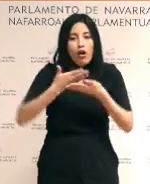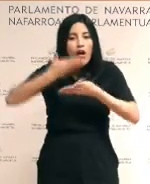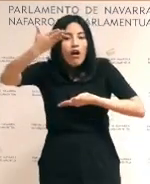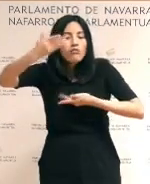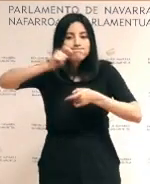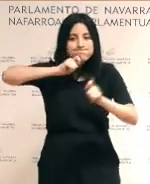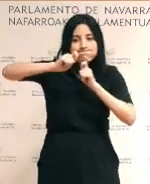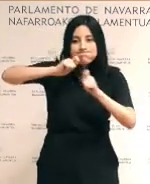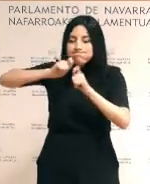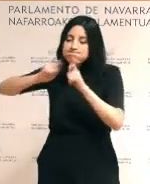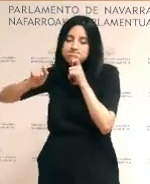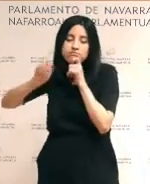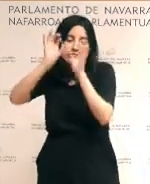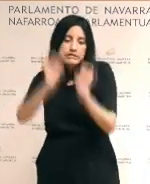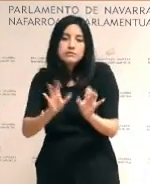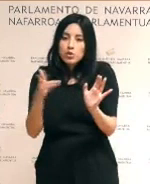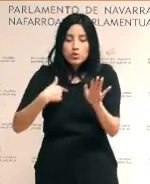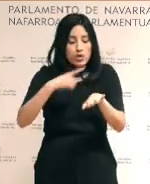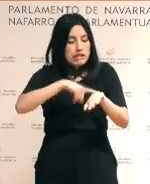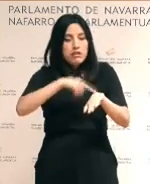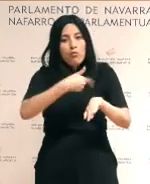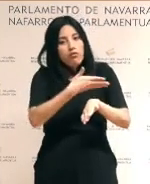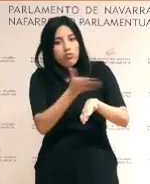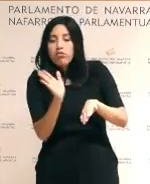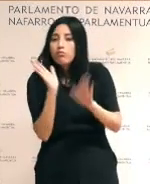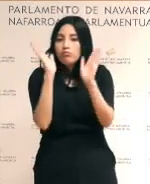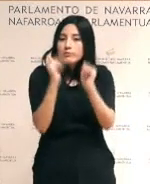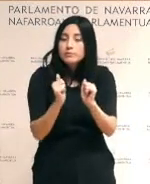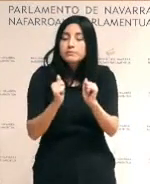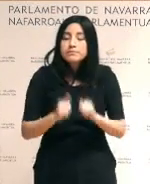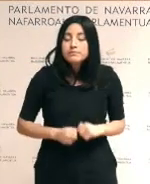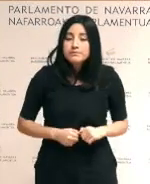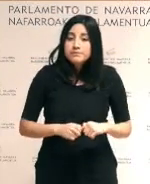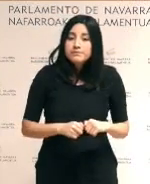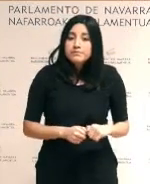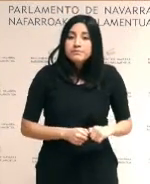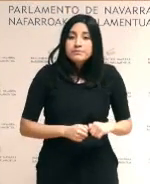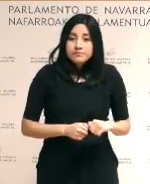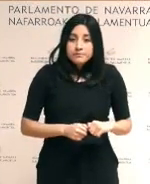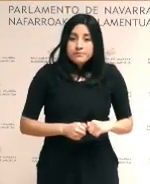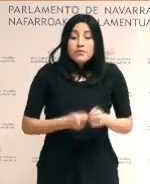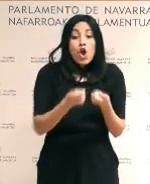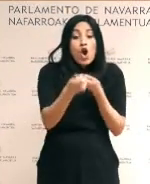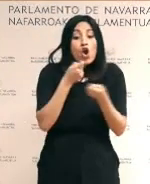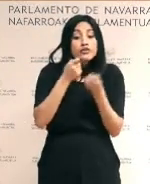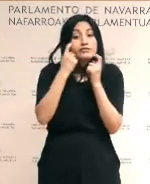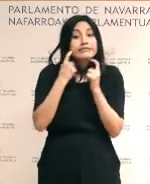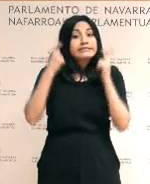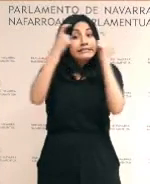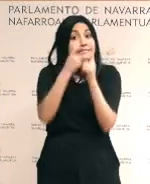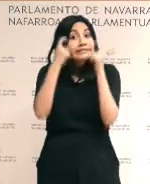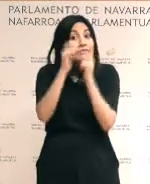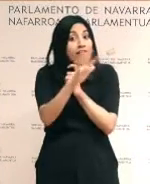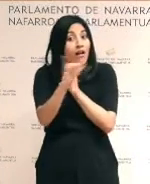ejemplo, pero no tengo más tiempo de desgranar todas. Obviamente, detrás de todos estos intentos de control está también la notable